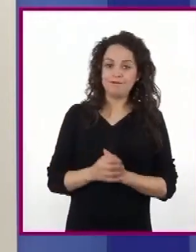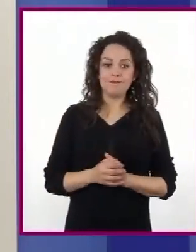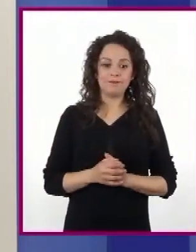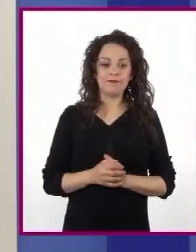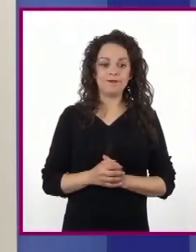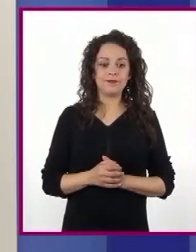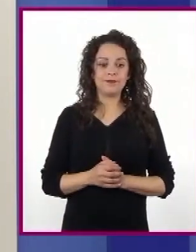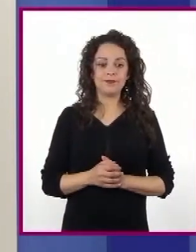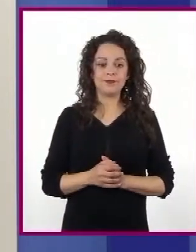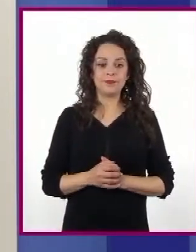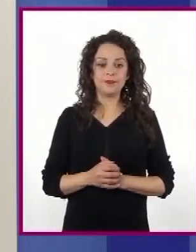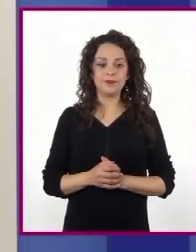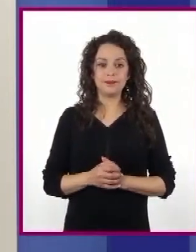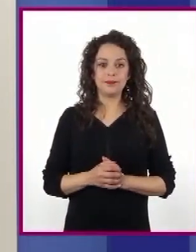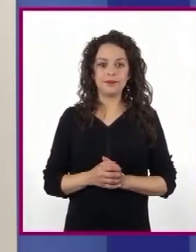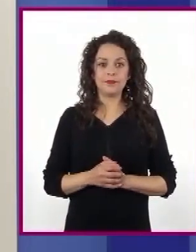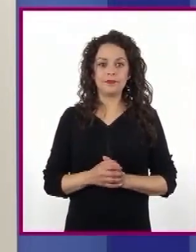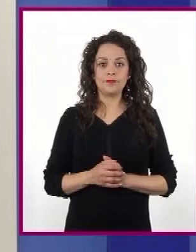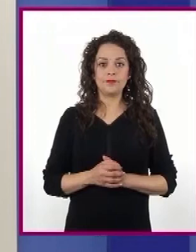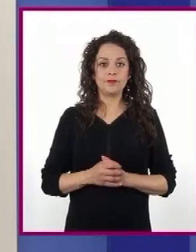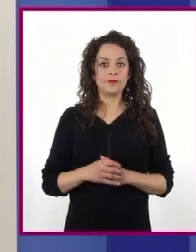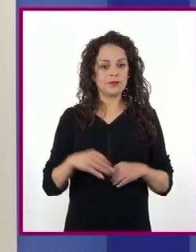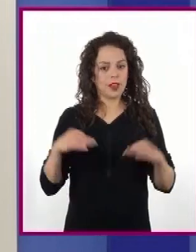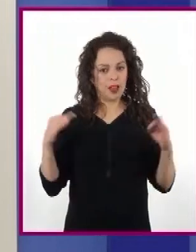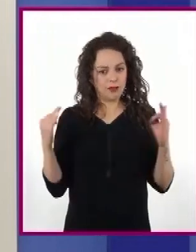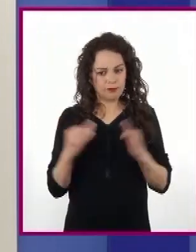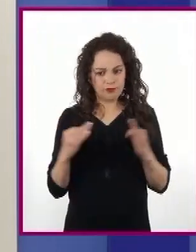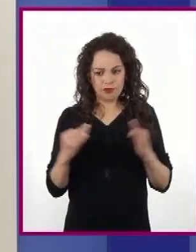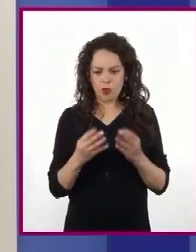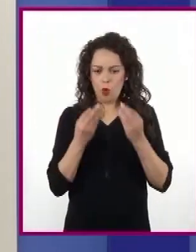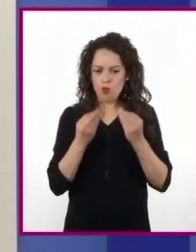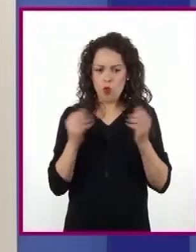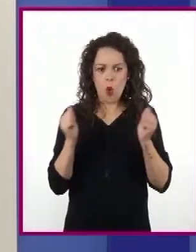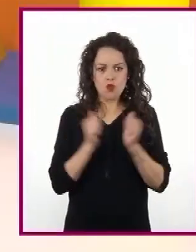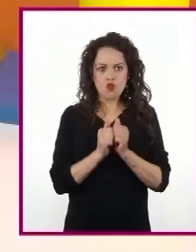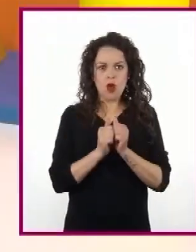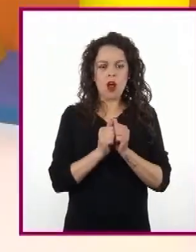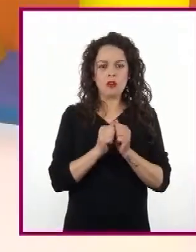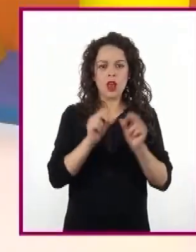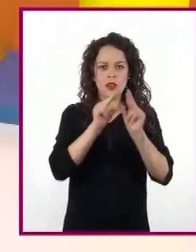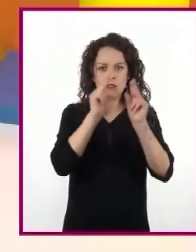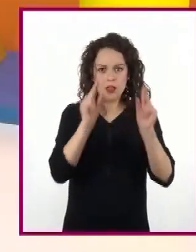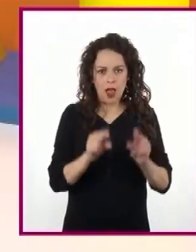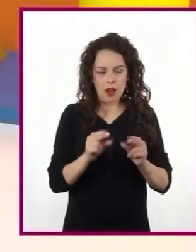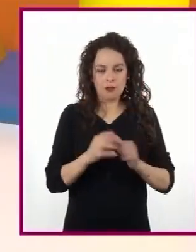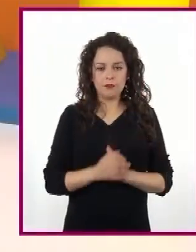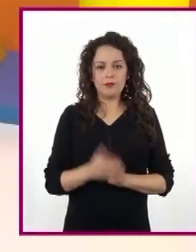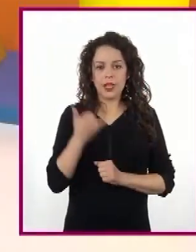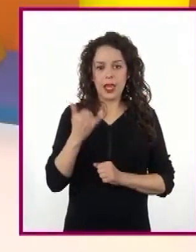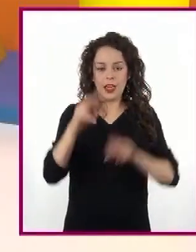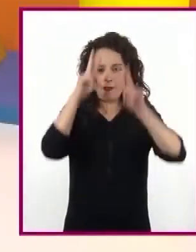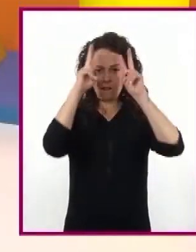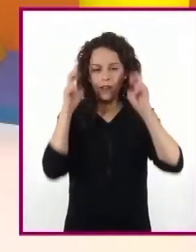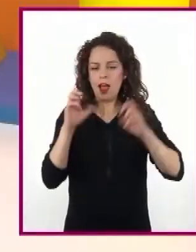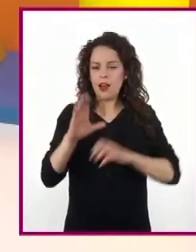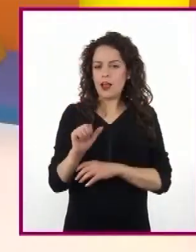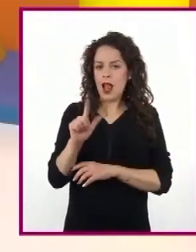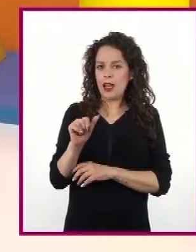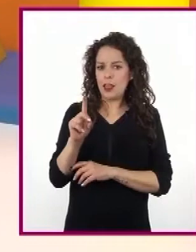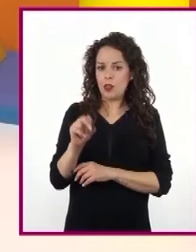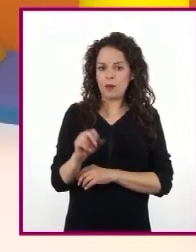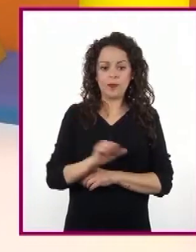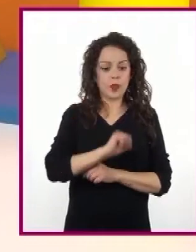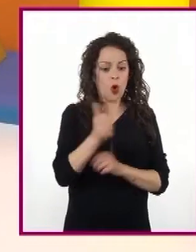todo el año. Inviernos muy fríos con nieve y veranos cálidos. Por otro lado, el grupo B,